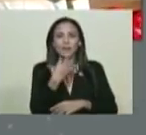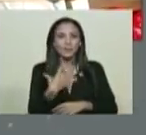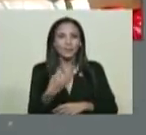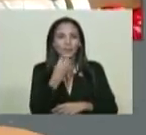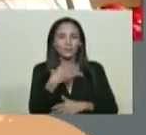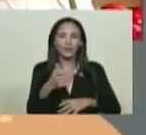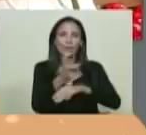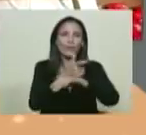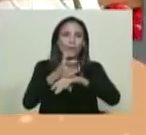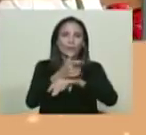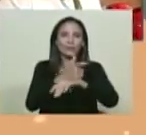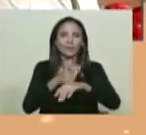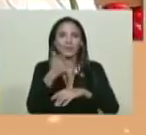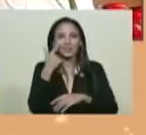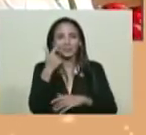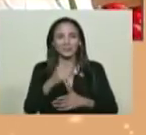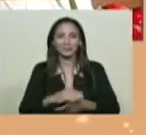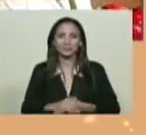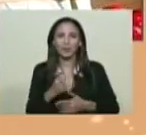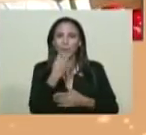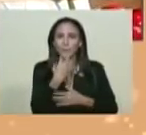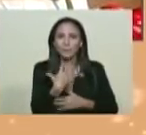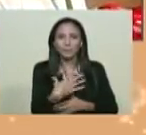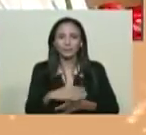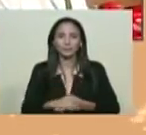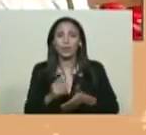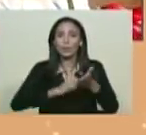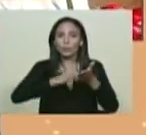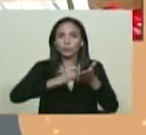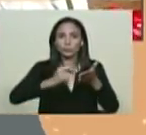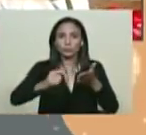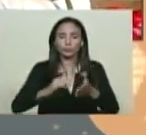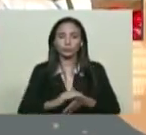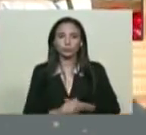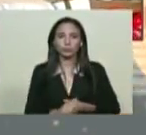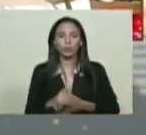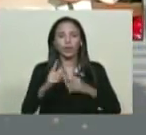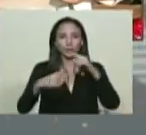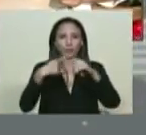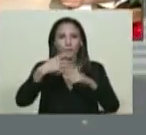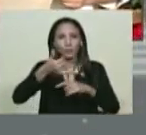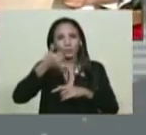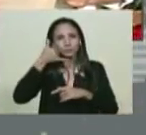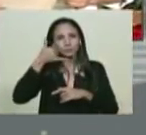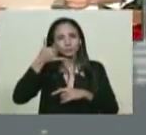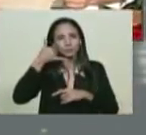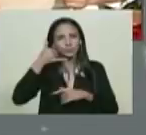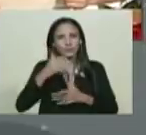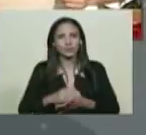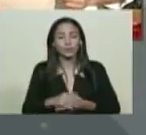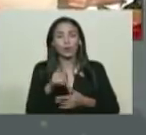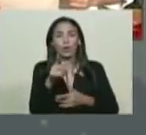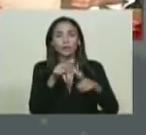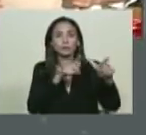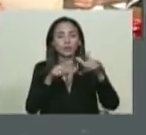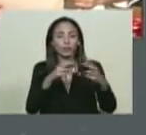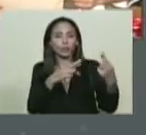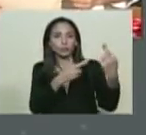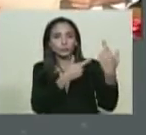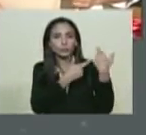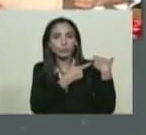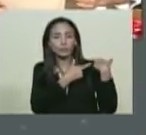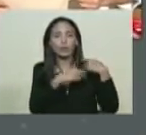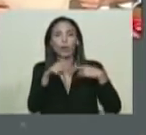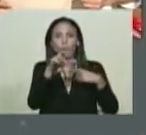suena. Gobernador Héctor Rodríguez, toma nota. Y hablamos por teléfono. Y tienes garantizado, Luis, todo